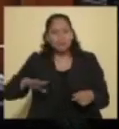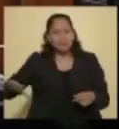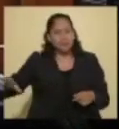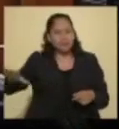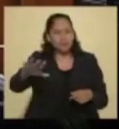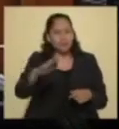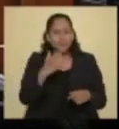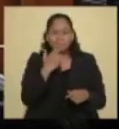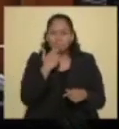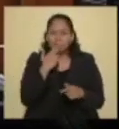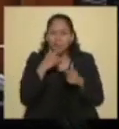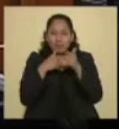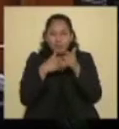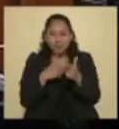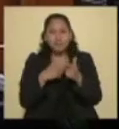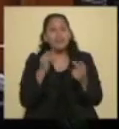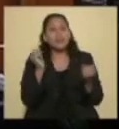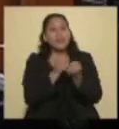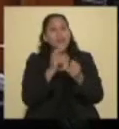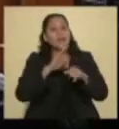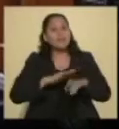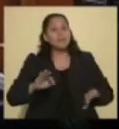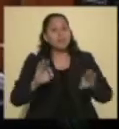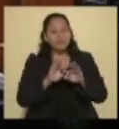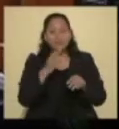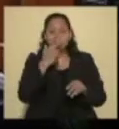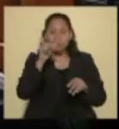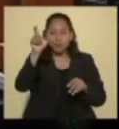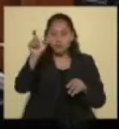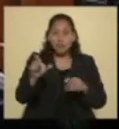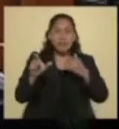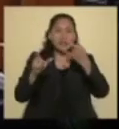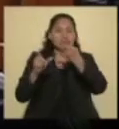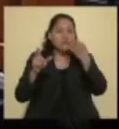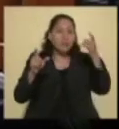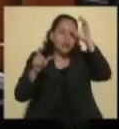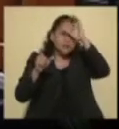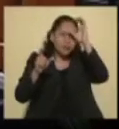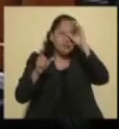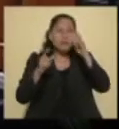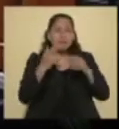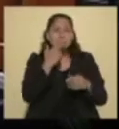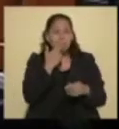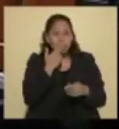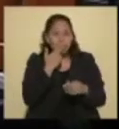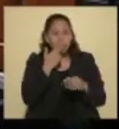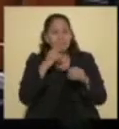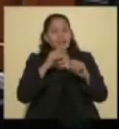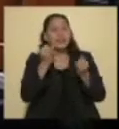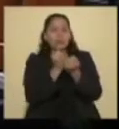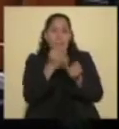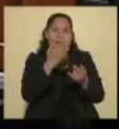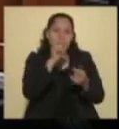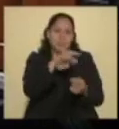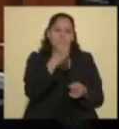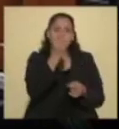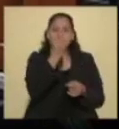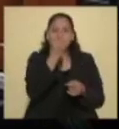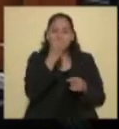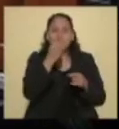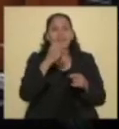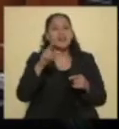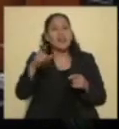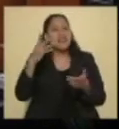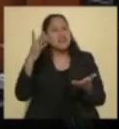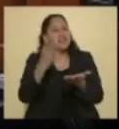medio ambiente y sobre todo conserven su identidad histórica y cultural, además de la gastronómica, serán los que